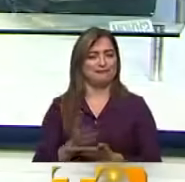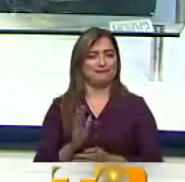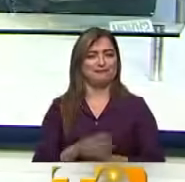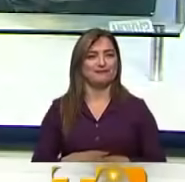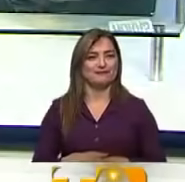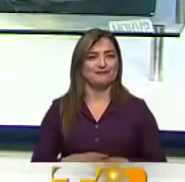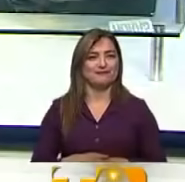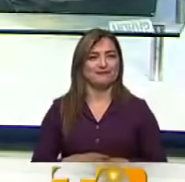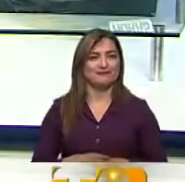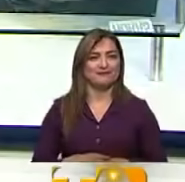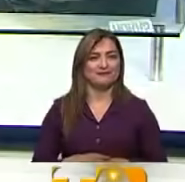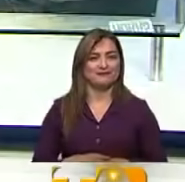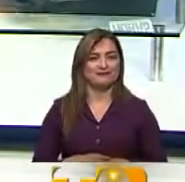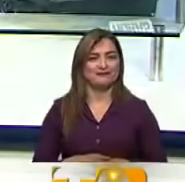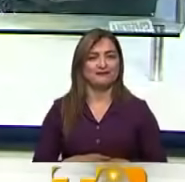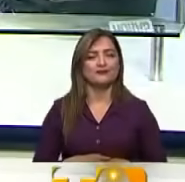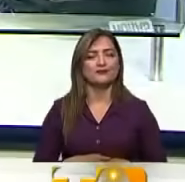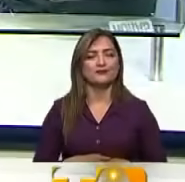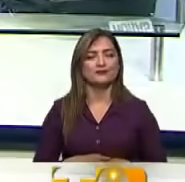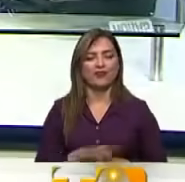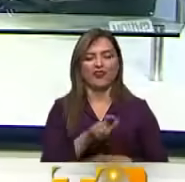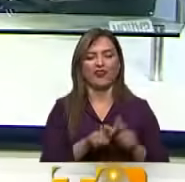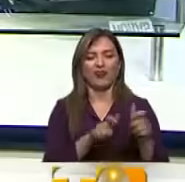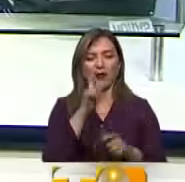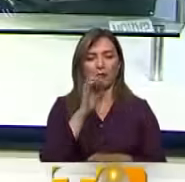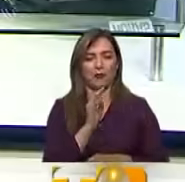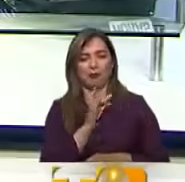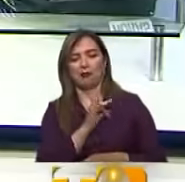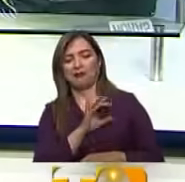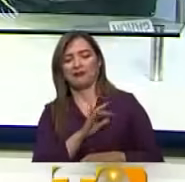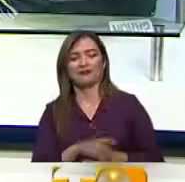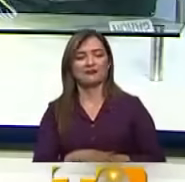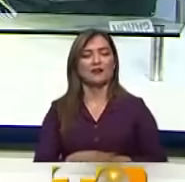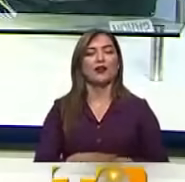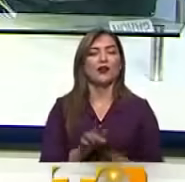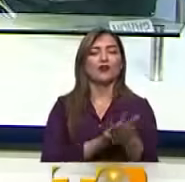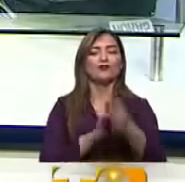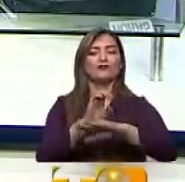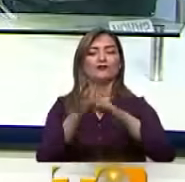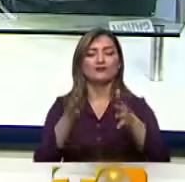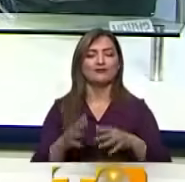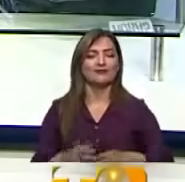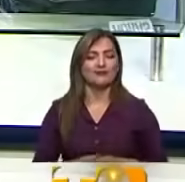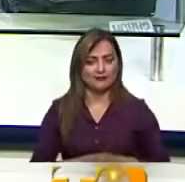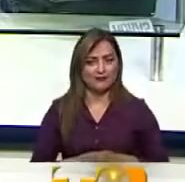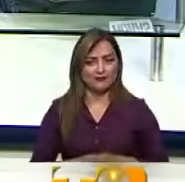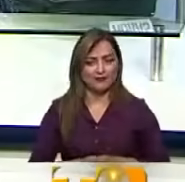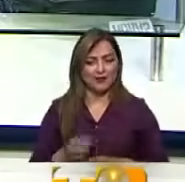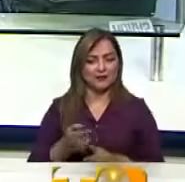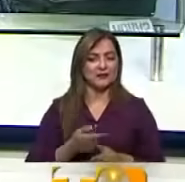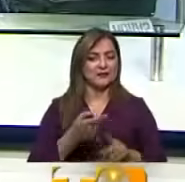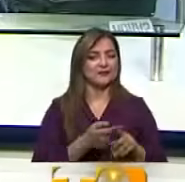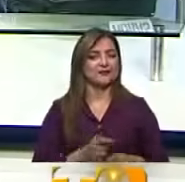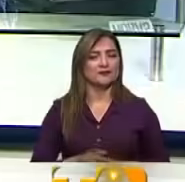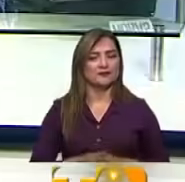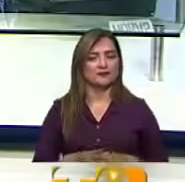necesita. A alguien, parece. Ahí son tradiciones y costumbres de los ecuatorianos que acuden justamente también en esta época a los mercados para